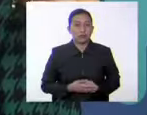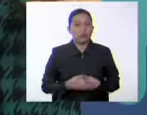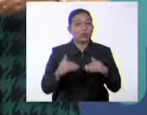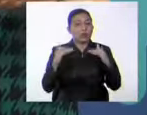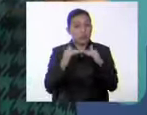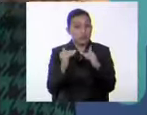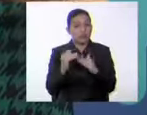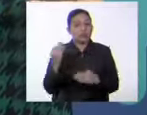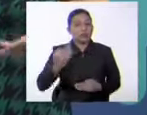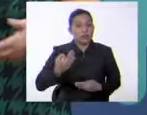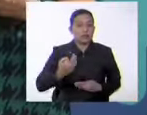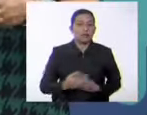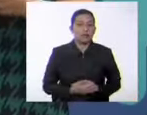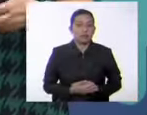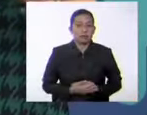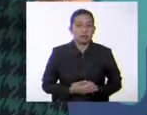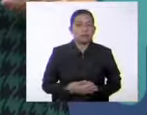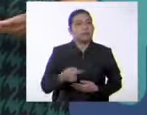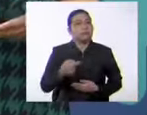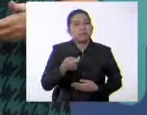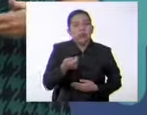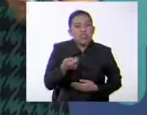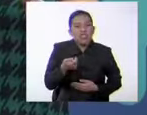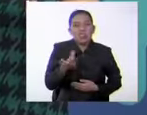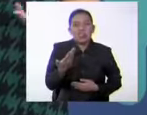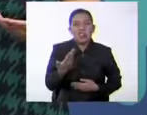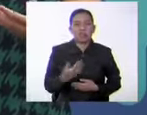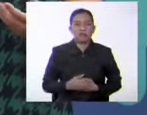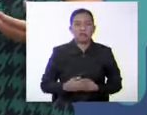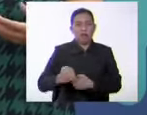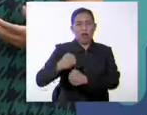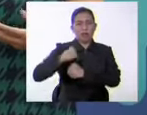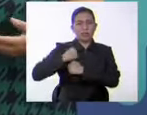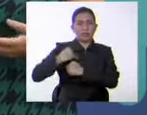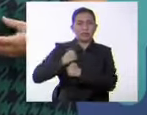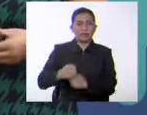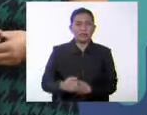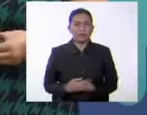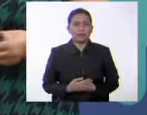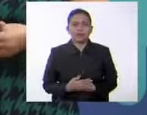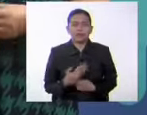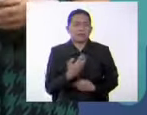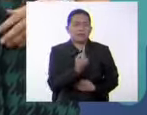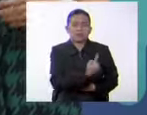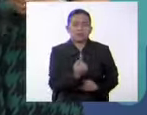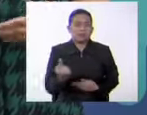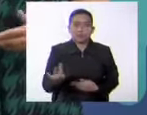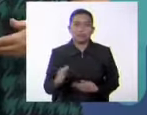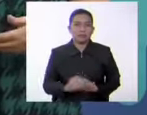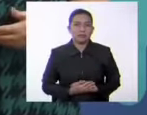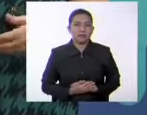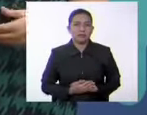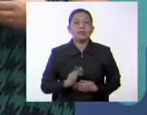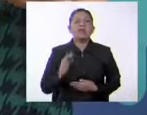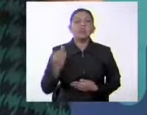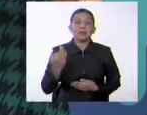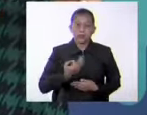una policía, un ejército, una estructura militar, digamos, pero además se